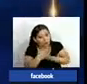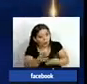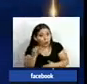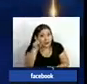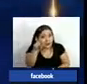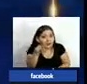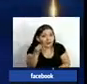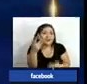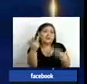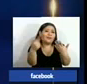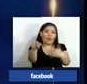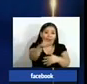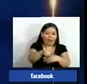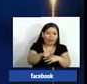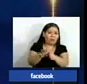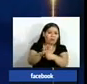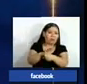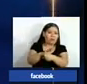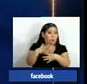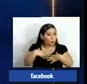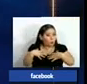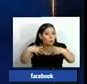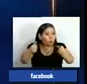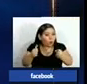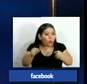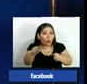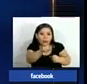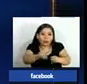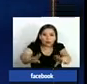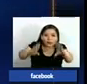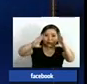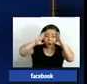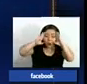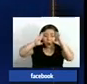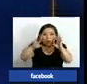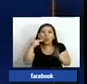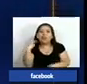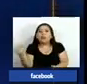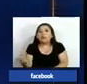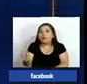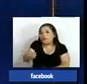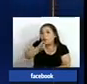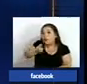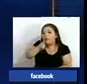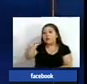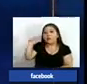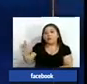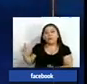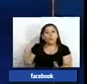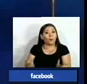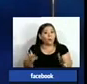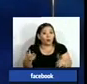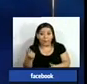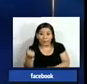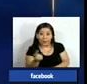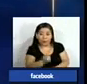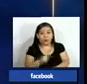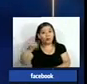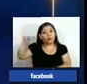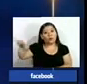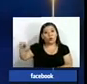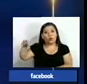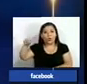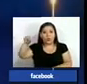está viendo y que ya sanó de COVID-19, préstele mucha atención a la siguiente información, porque los pacientes José